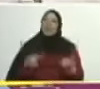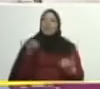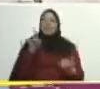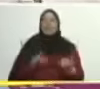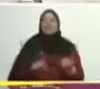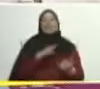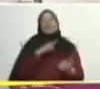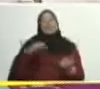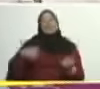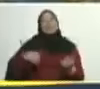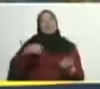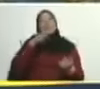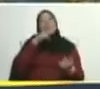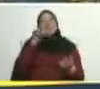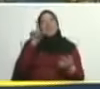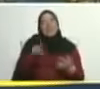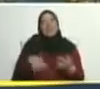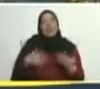Secretario General,